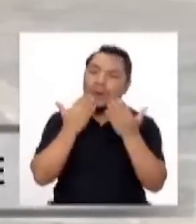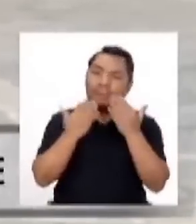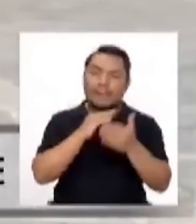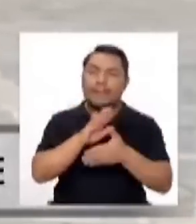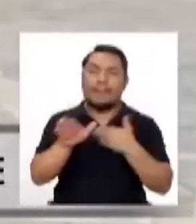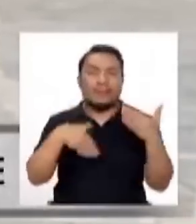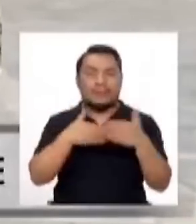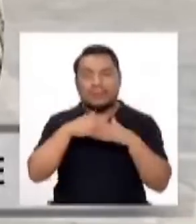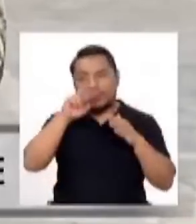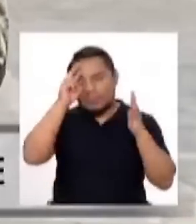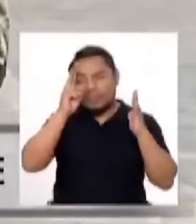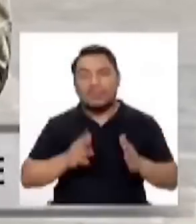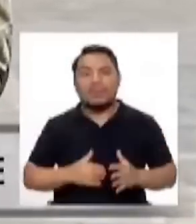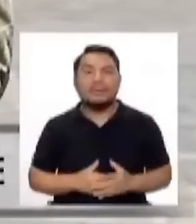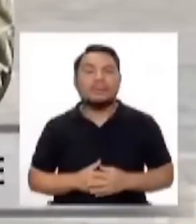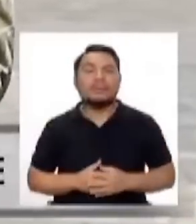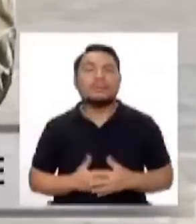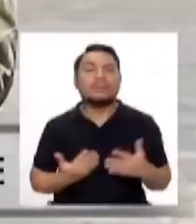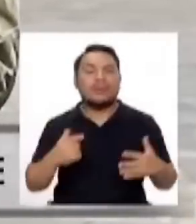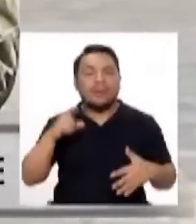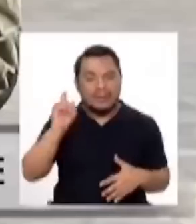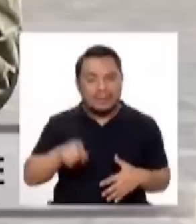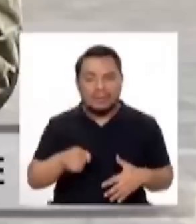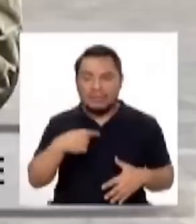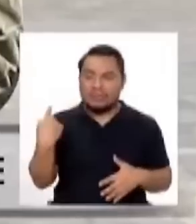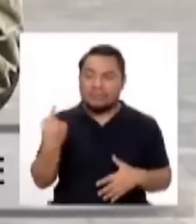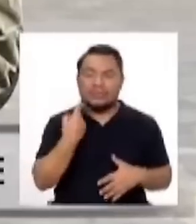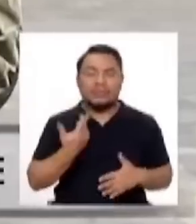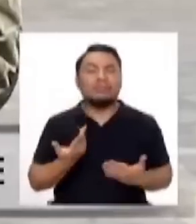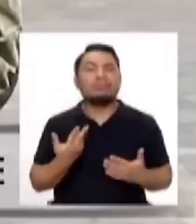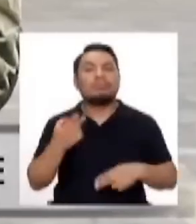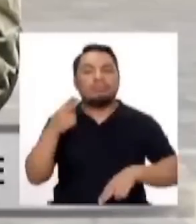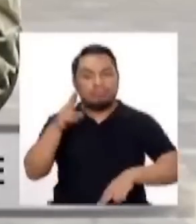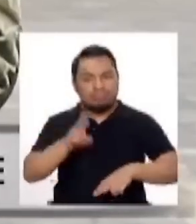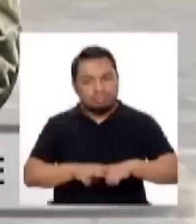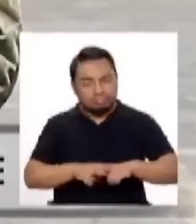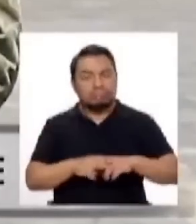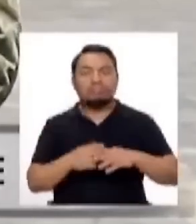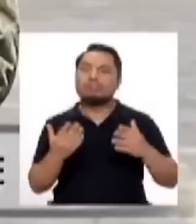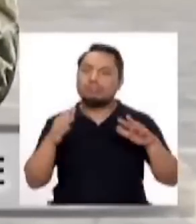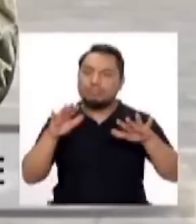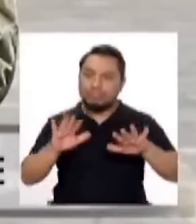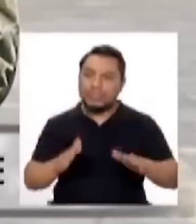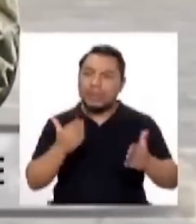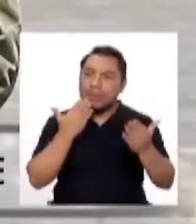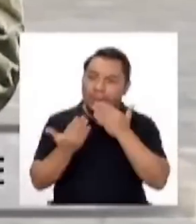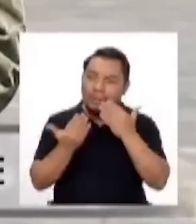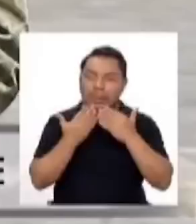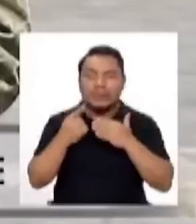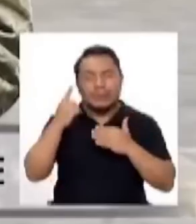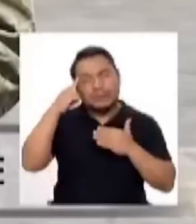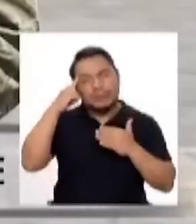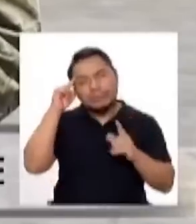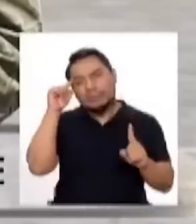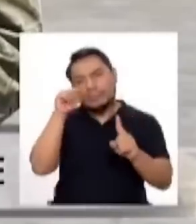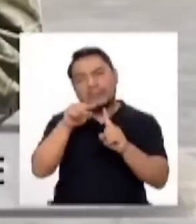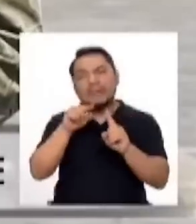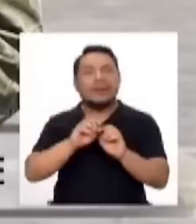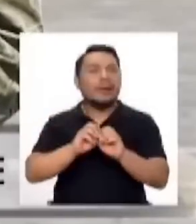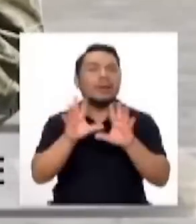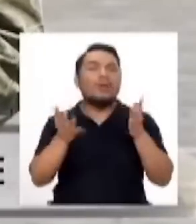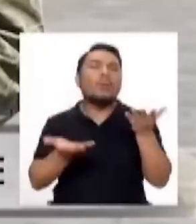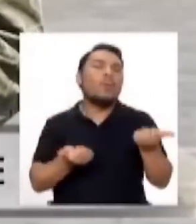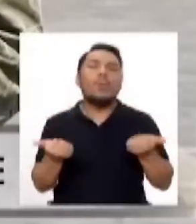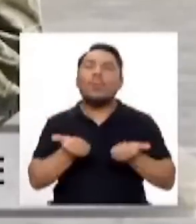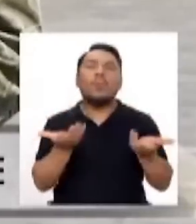los peruanos. Debemos sentarnos y tener en claro cuál va a ser el